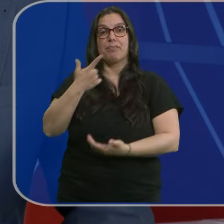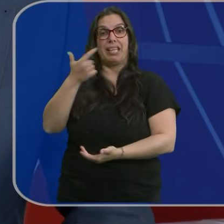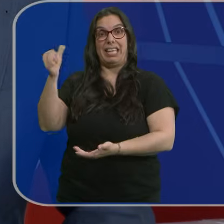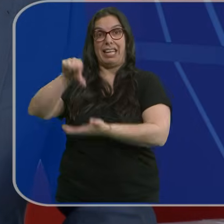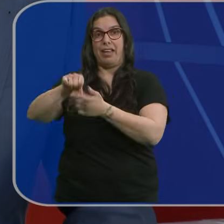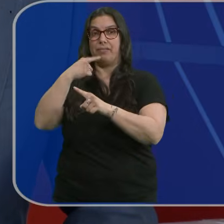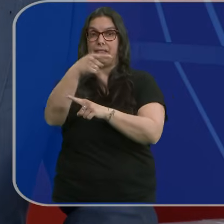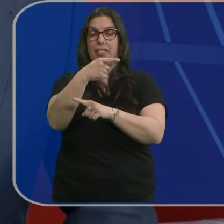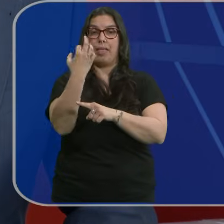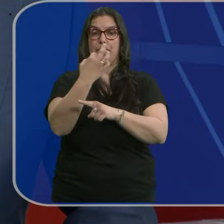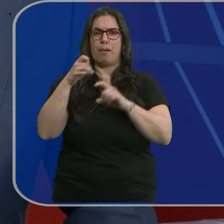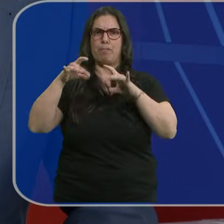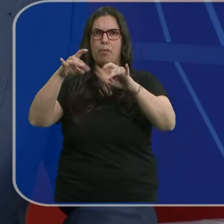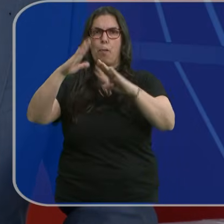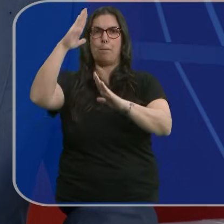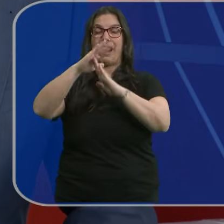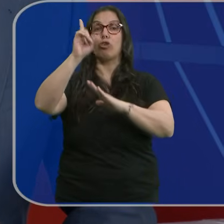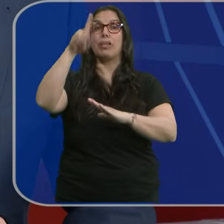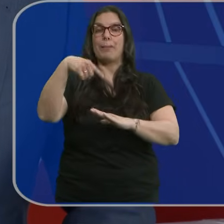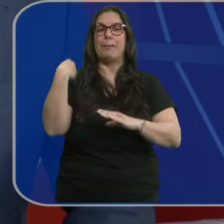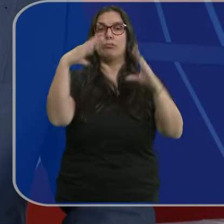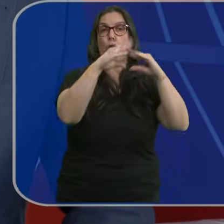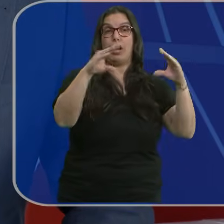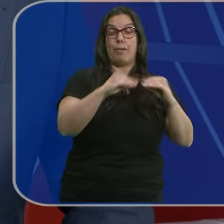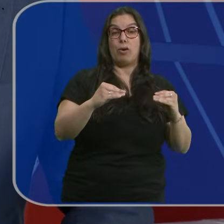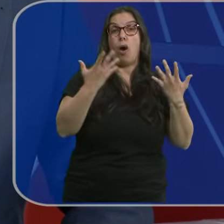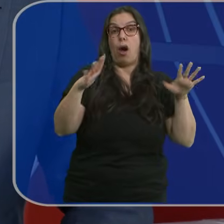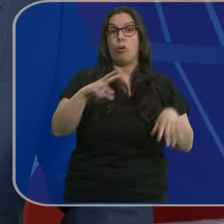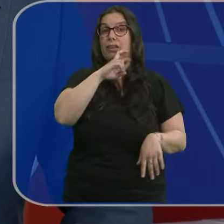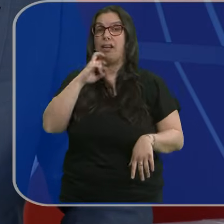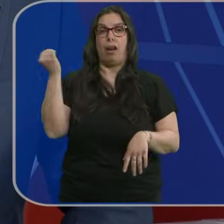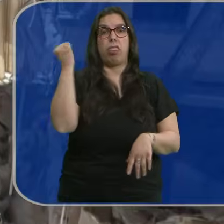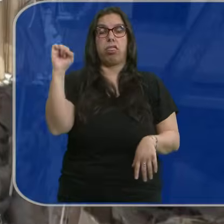nada el alto el fuego se extienda al Líbano, pero Israel sigue atacando allí a Hezbollah.